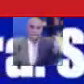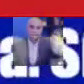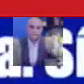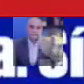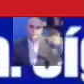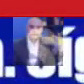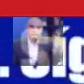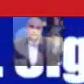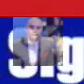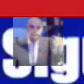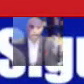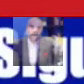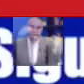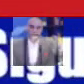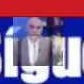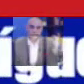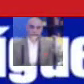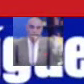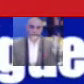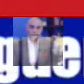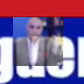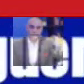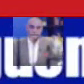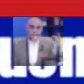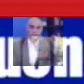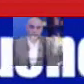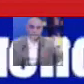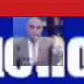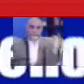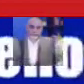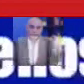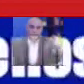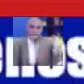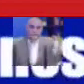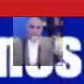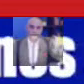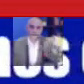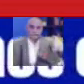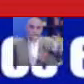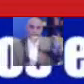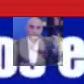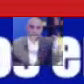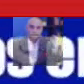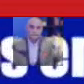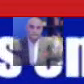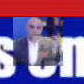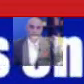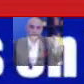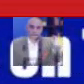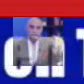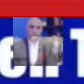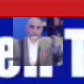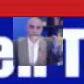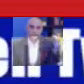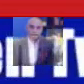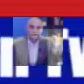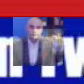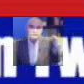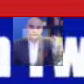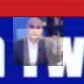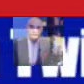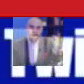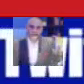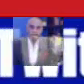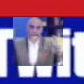Segundo punto, la elección de consejeros y magistrados electorales mediante el cáncer de la oposición,